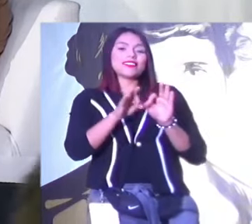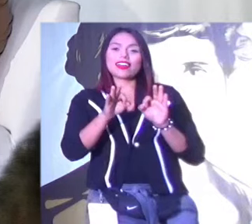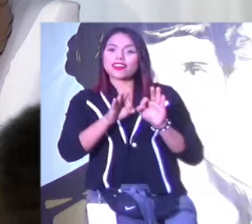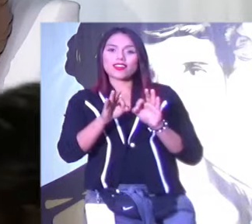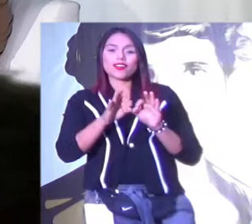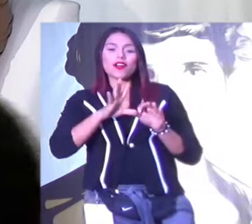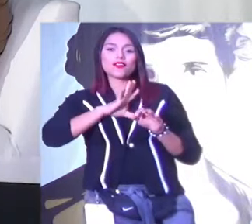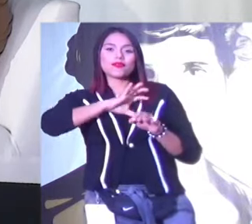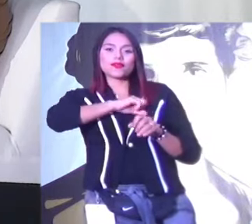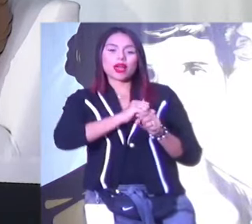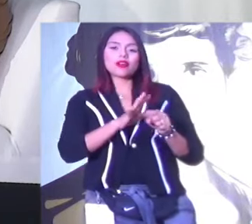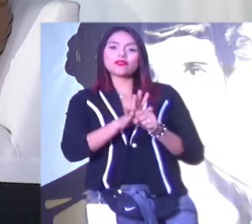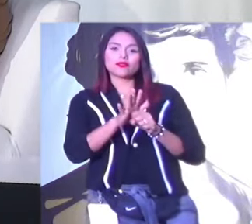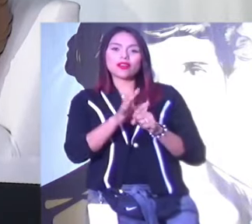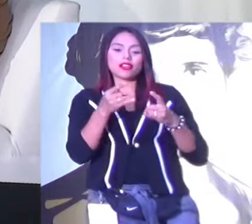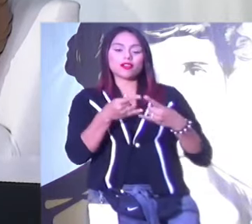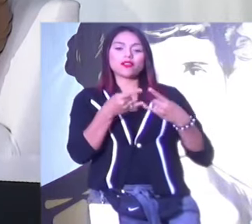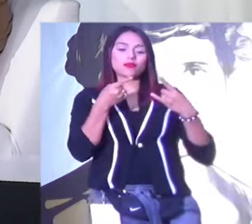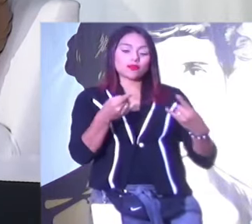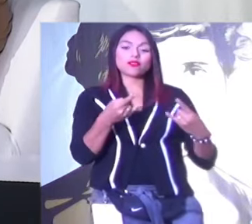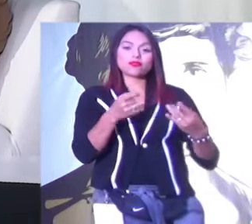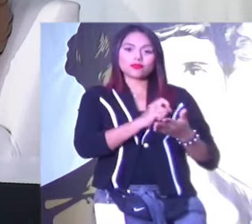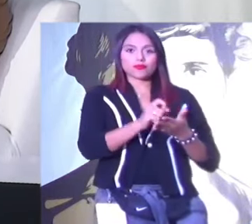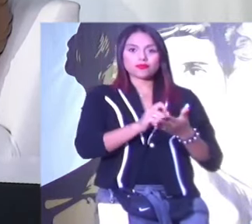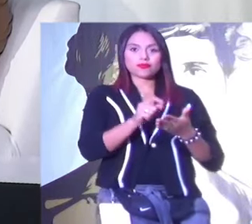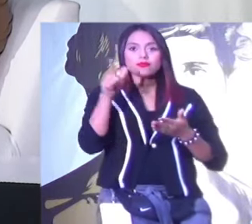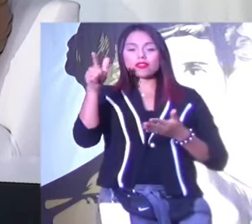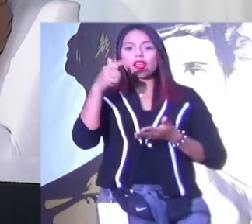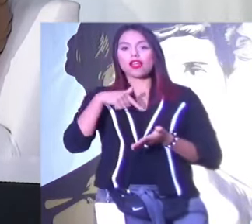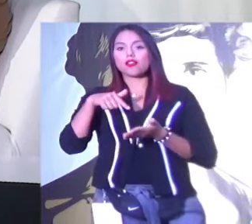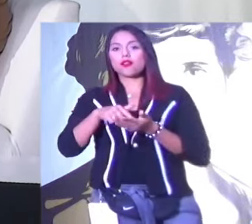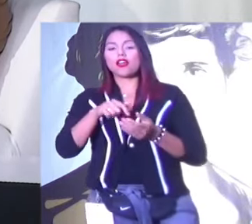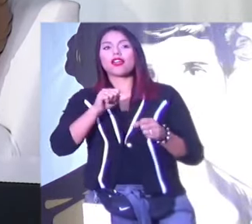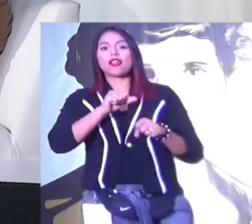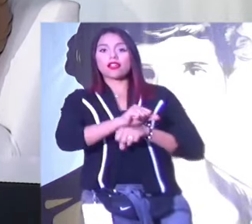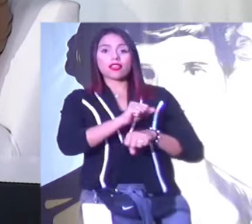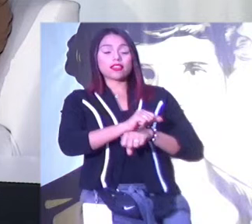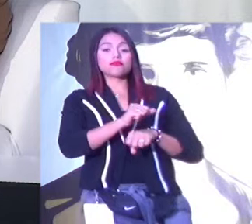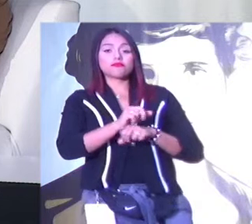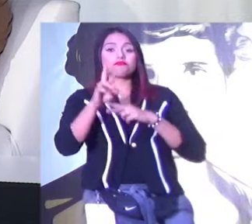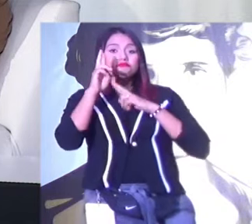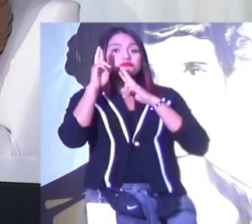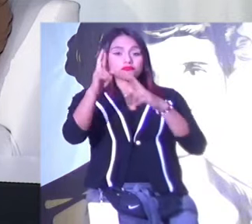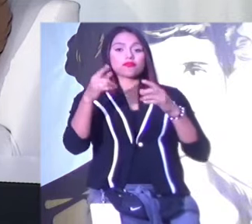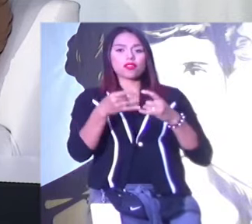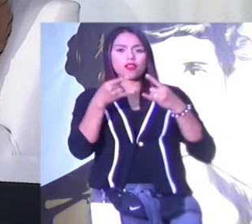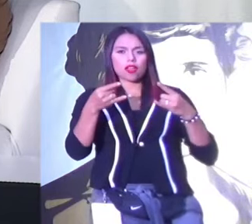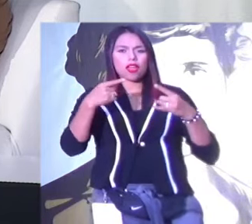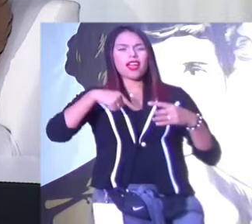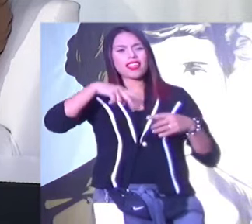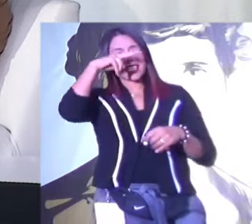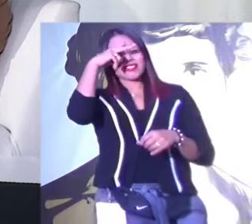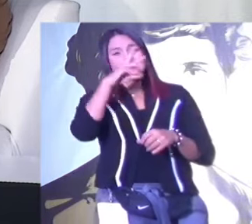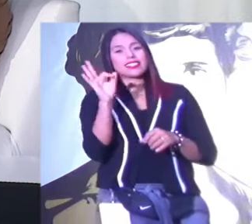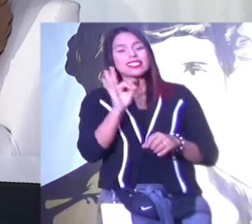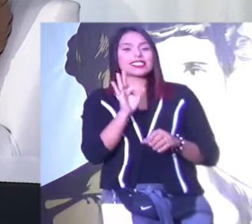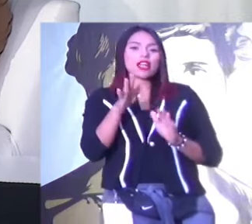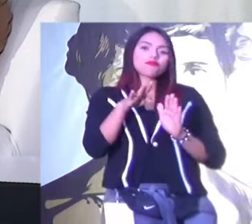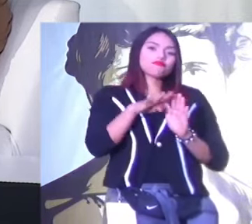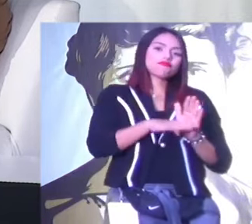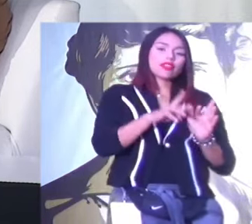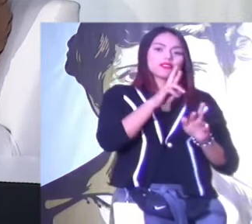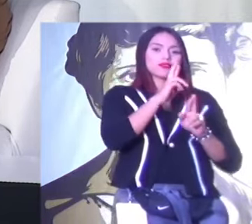antonomasia. En Argentina se le respeta a ese género. En México, no tanto. Creo que me siento que las